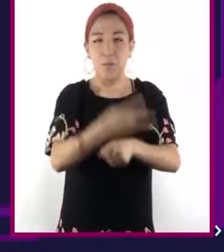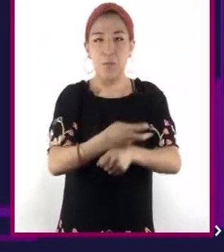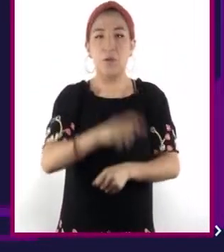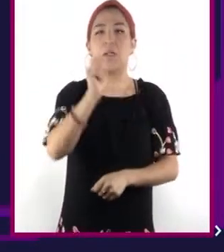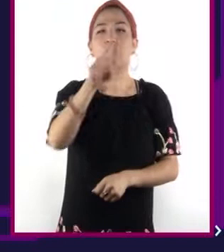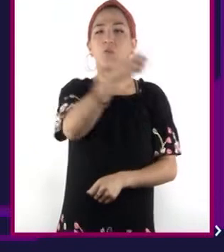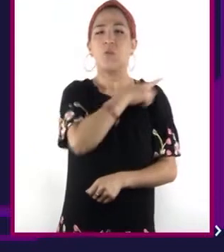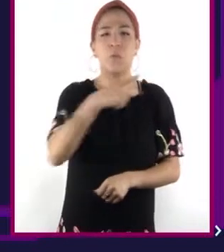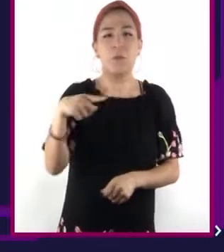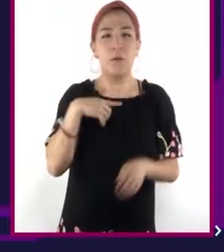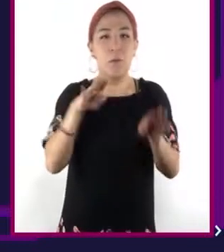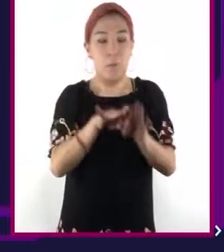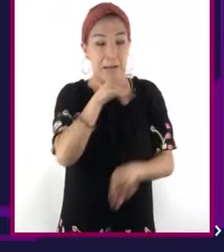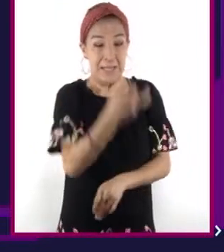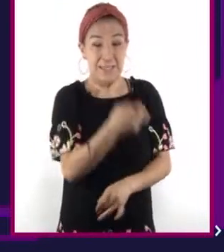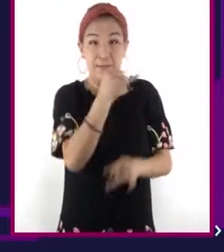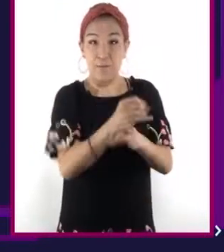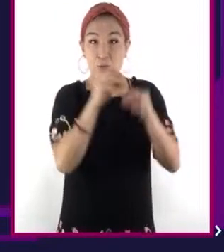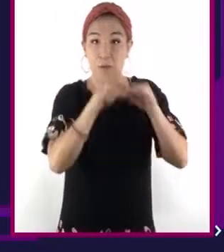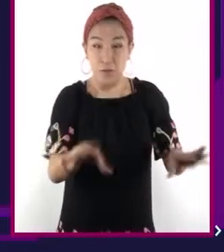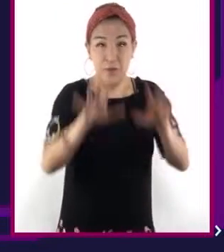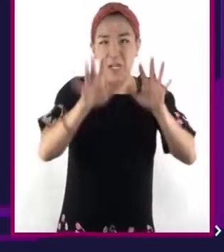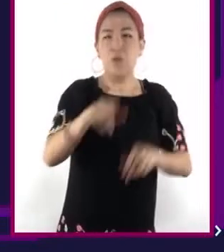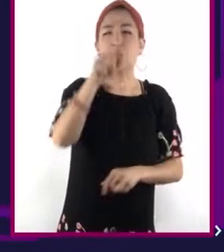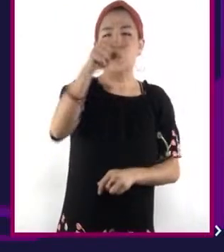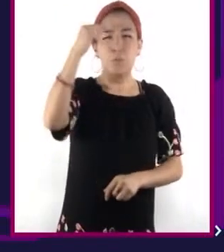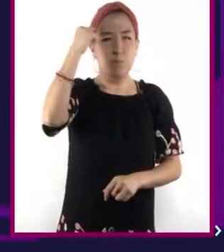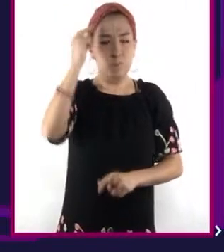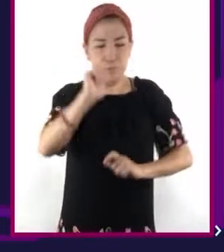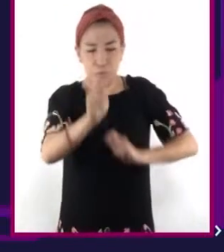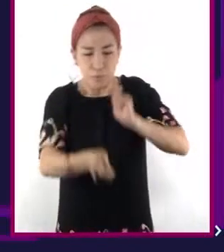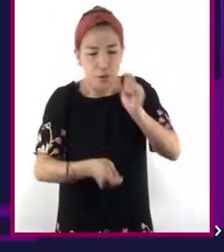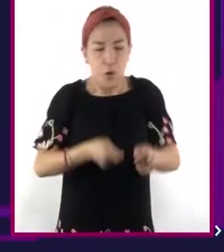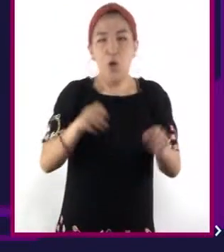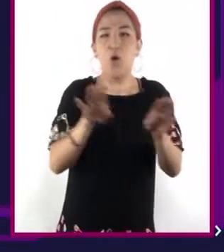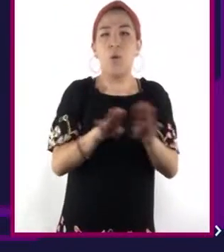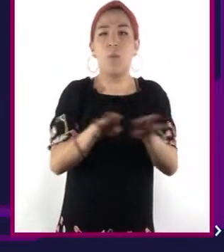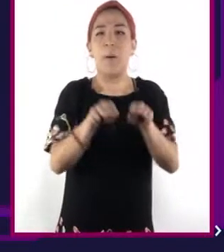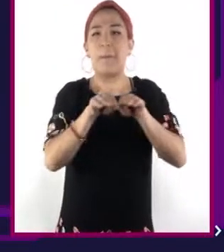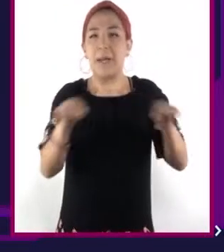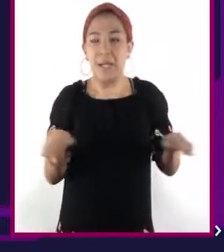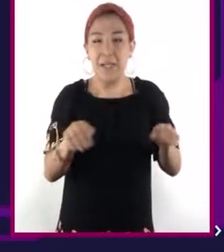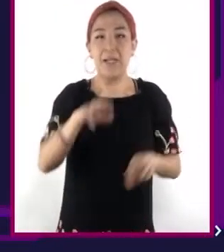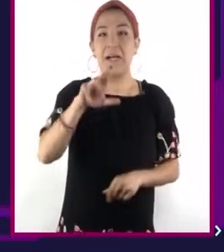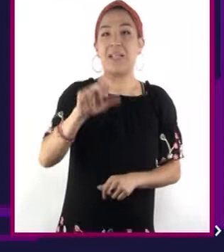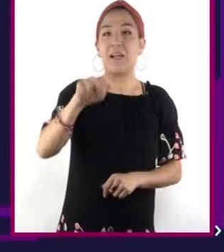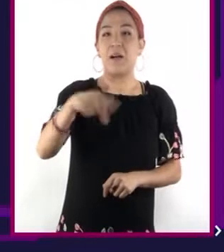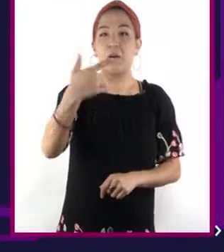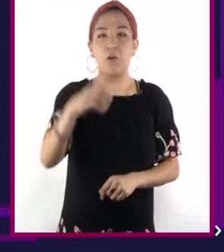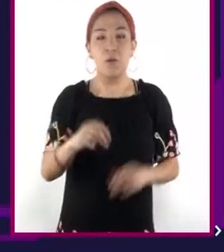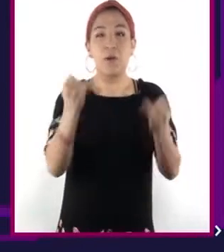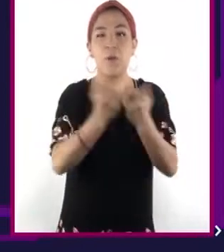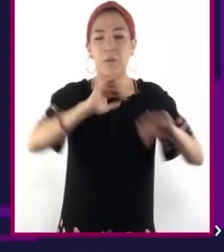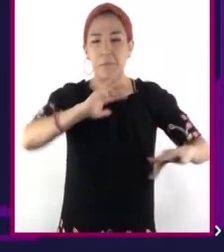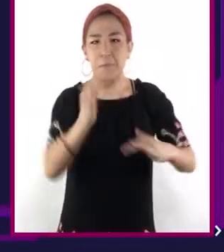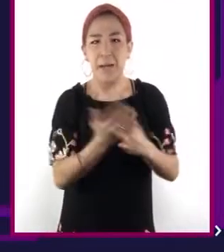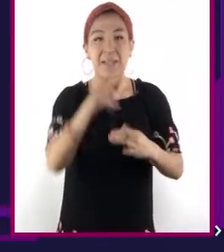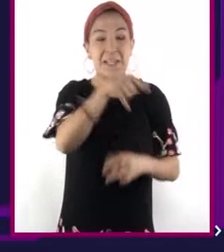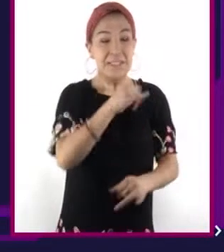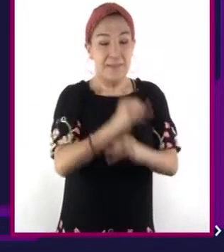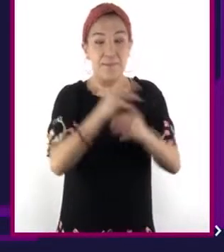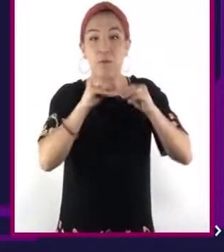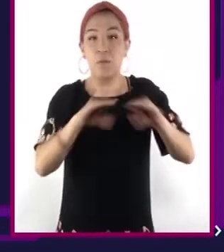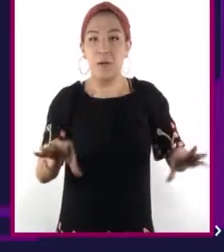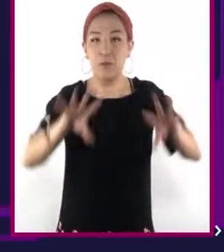en interpretar las medidas de tendencia central, el rango y la desviación media de un conjunto de